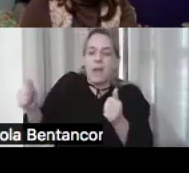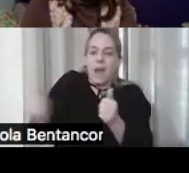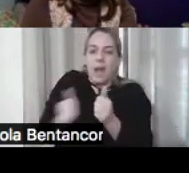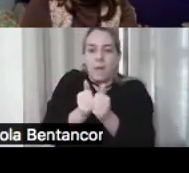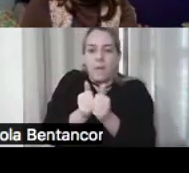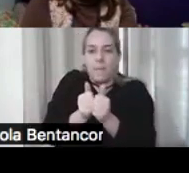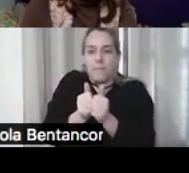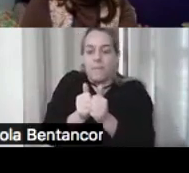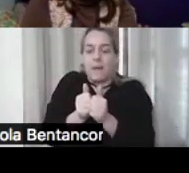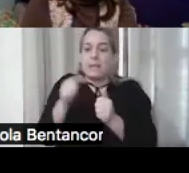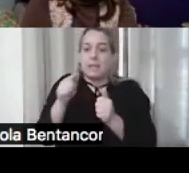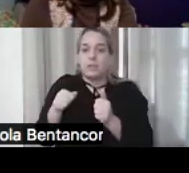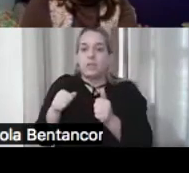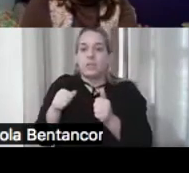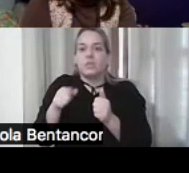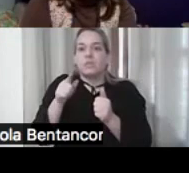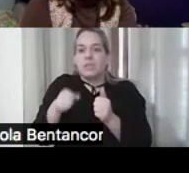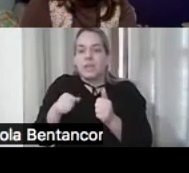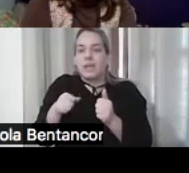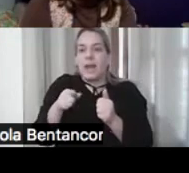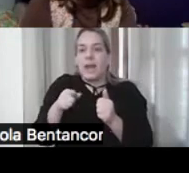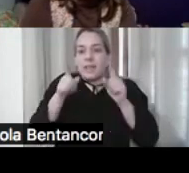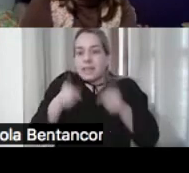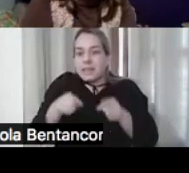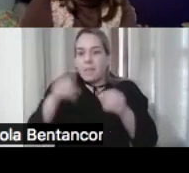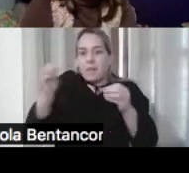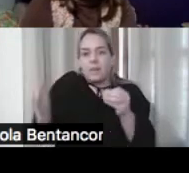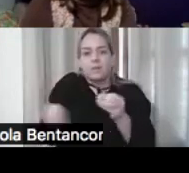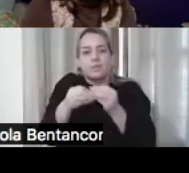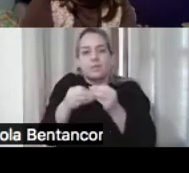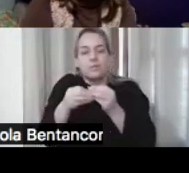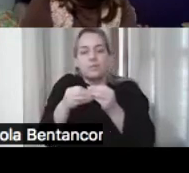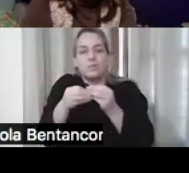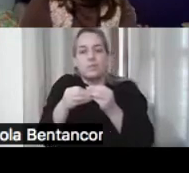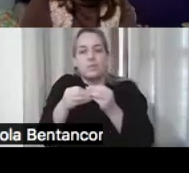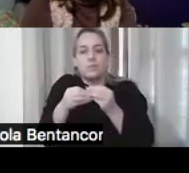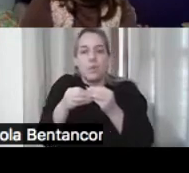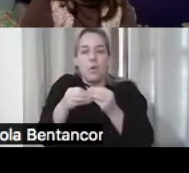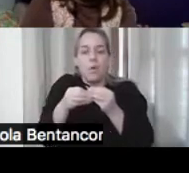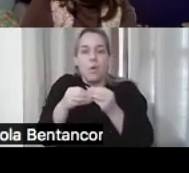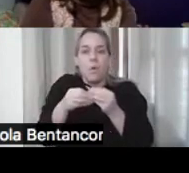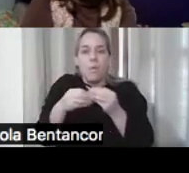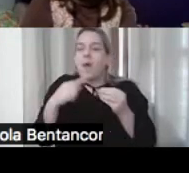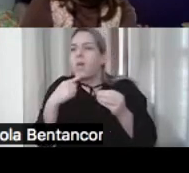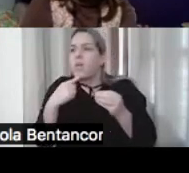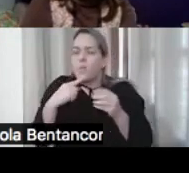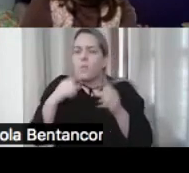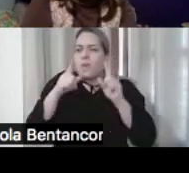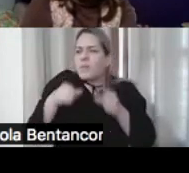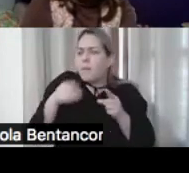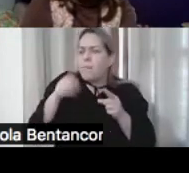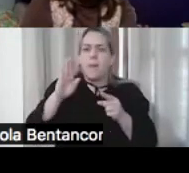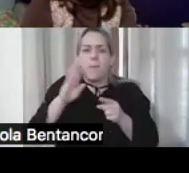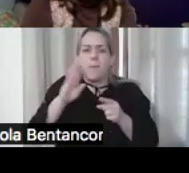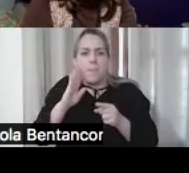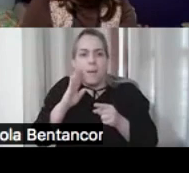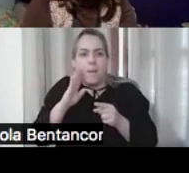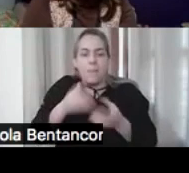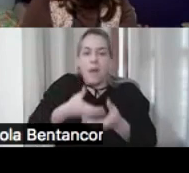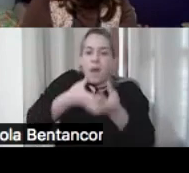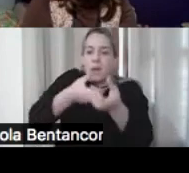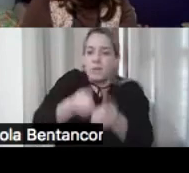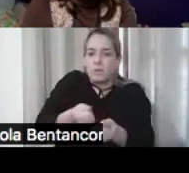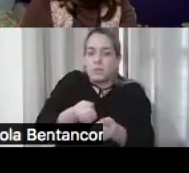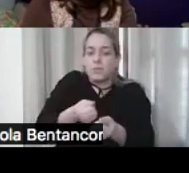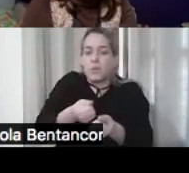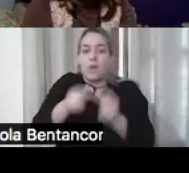profesión, de formarme en otro tipo de herramientas para acompañar, como fue ser consultora de porteo ergonómico,